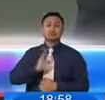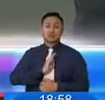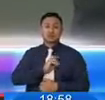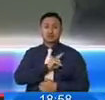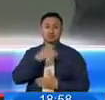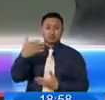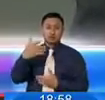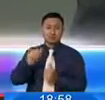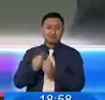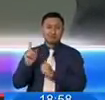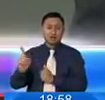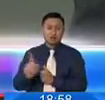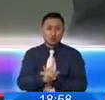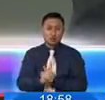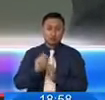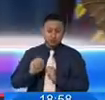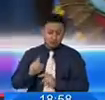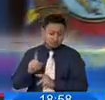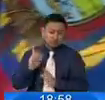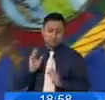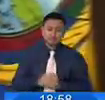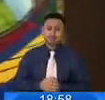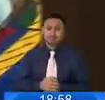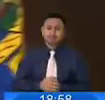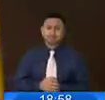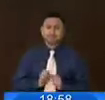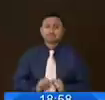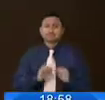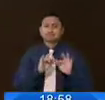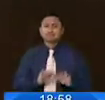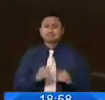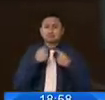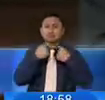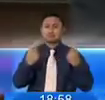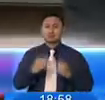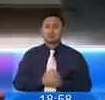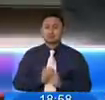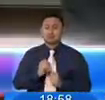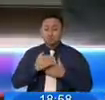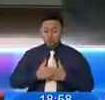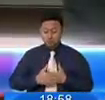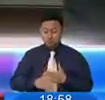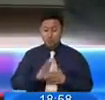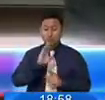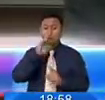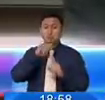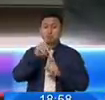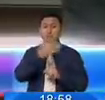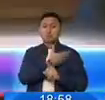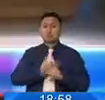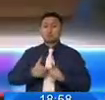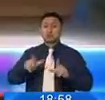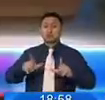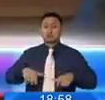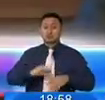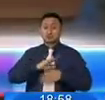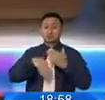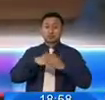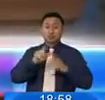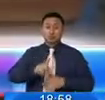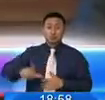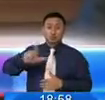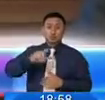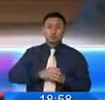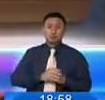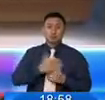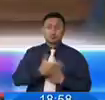política de los ministros, y es a eso a lo que va a responder. El secretario anunció también que como continuación del mensaje que el presidente Moreno da todos los lunes,